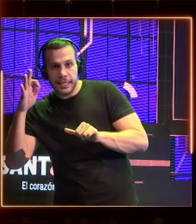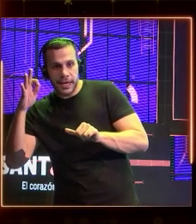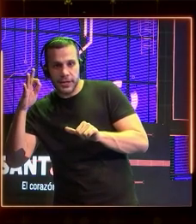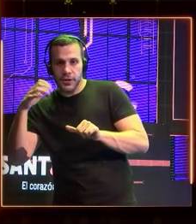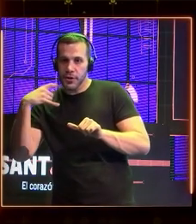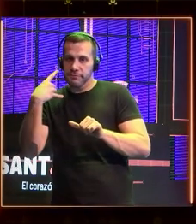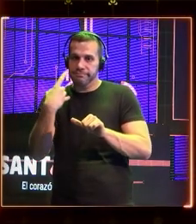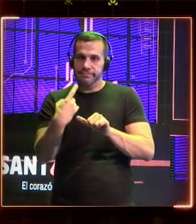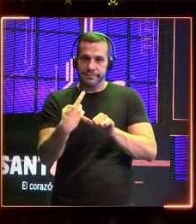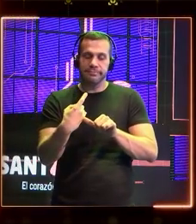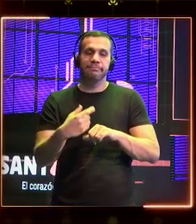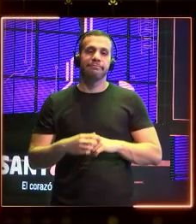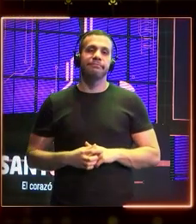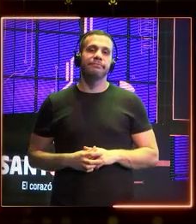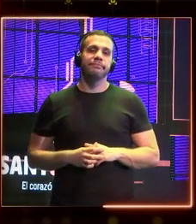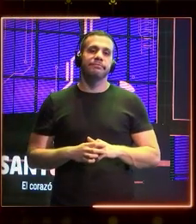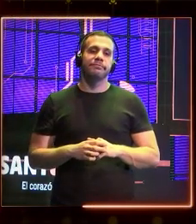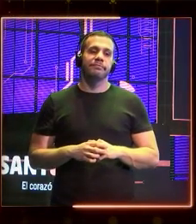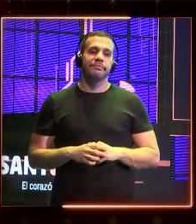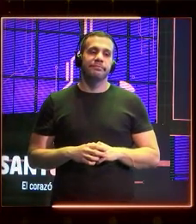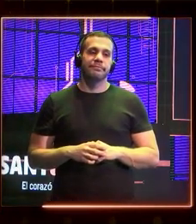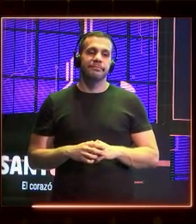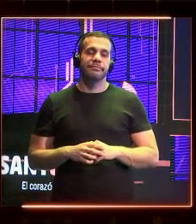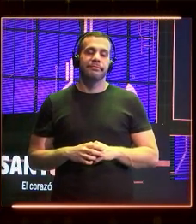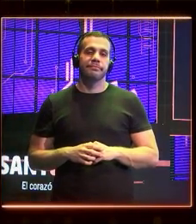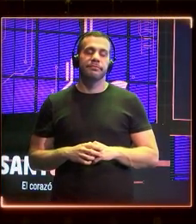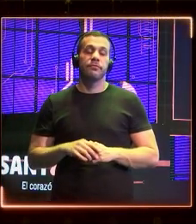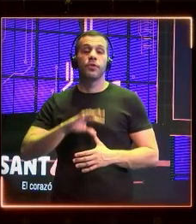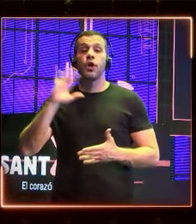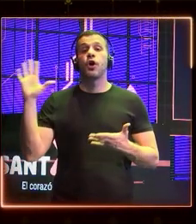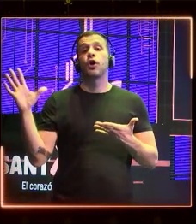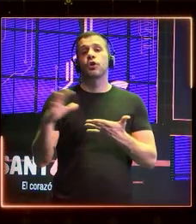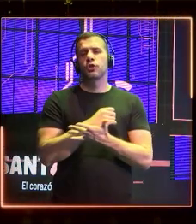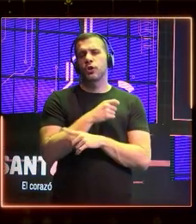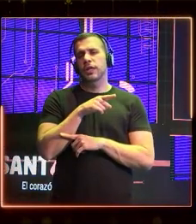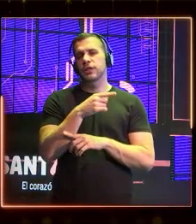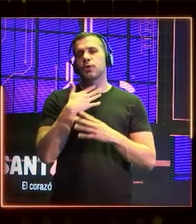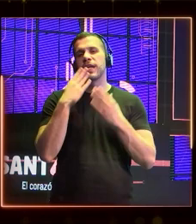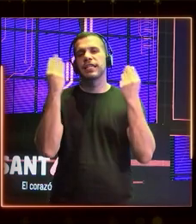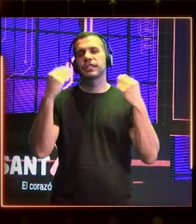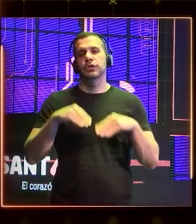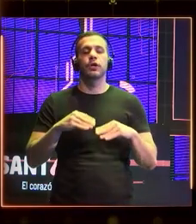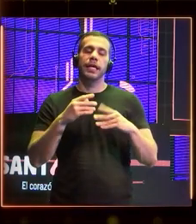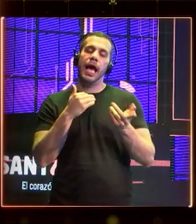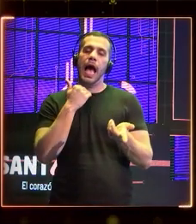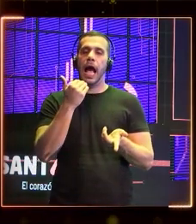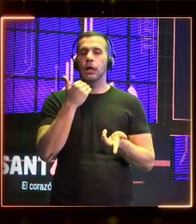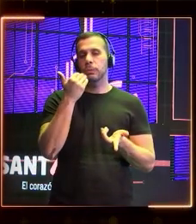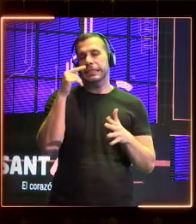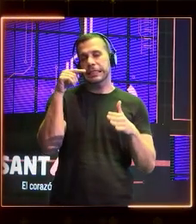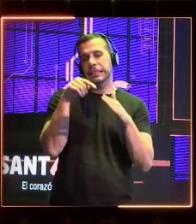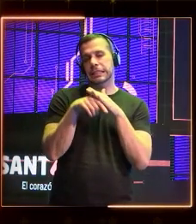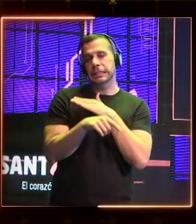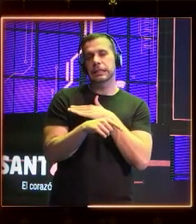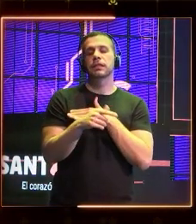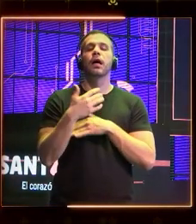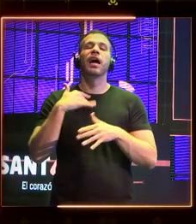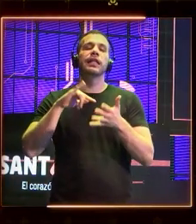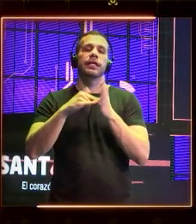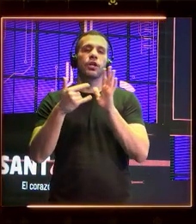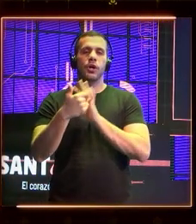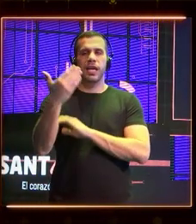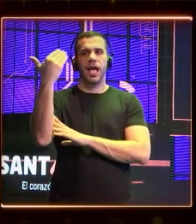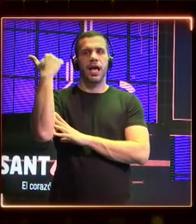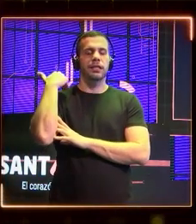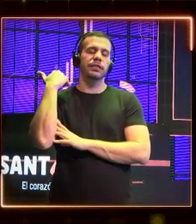chica todo eso nos lleva a una historia mucho más profunda Y es que la tecnología en aquel momento como se contaba no se contaba a